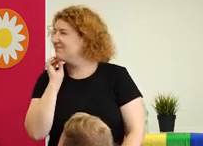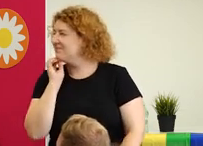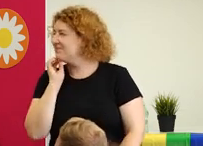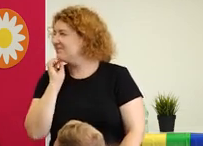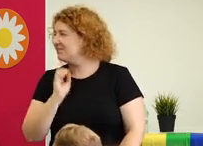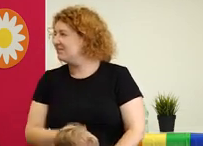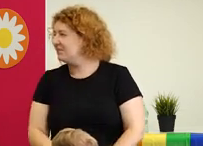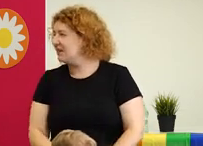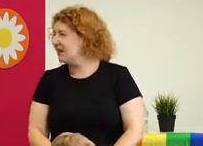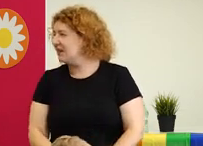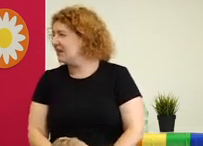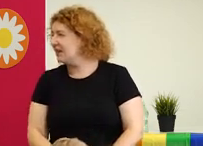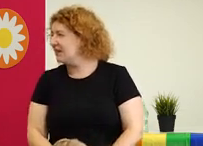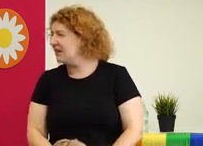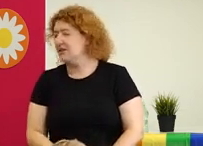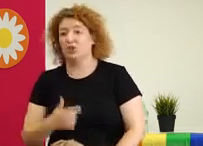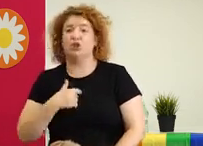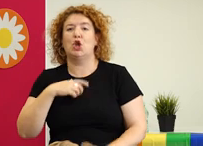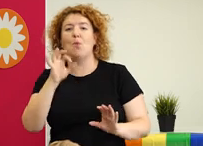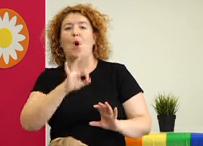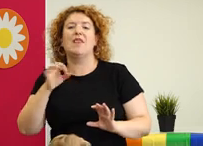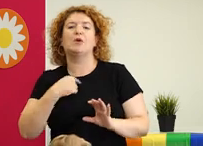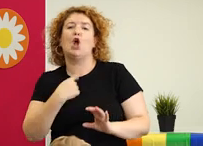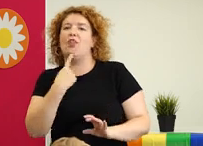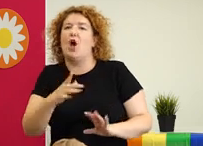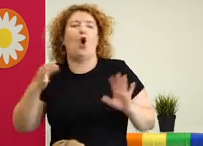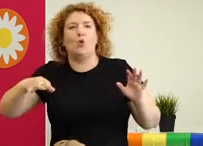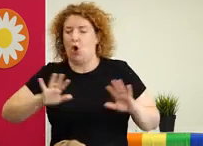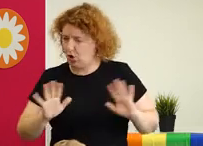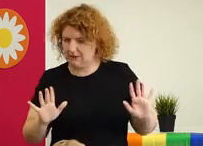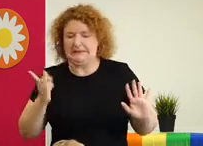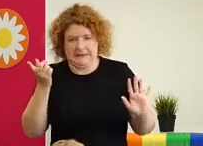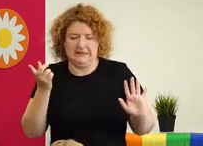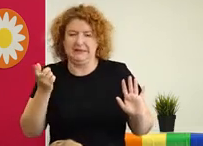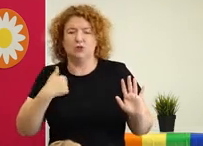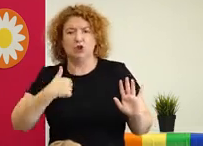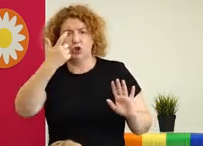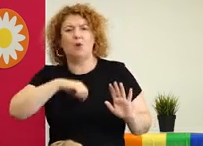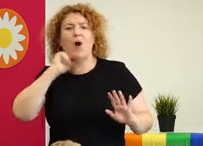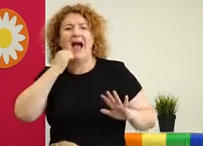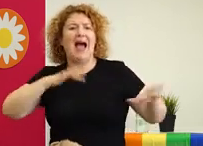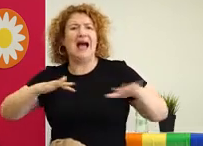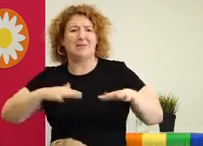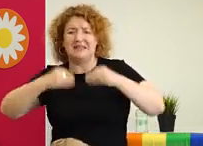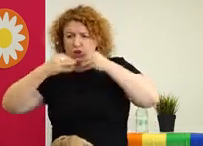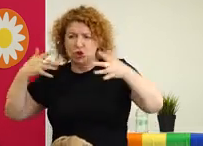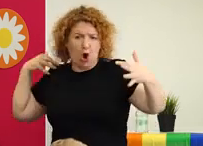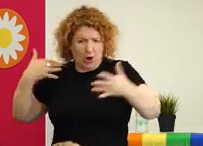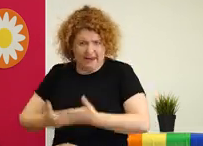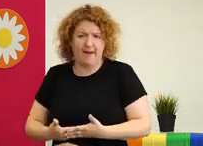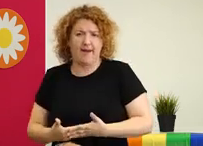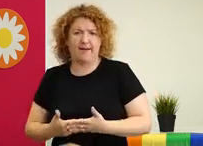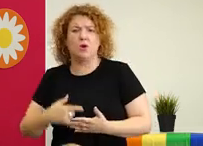Yo no lo digo porque soy militante de Podemos, no. Yo lo digo como activista histórica,